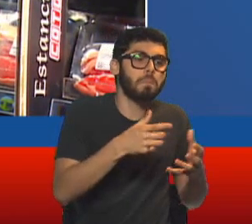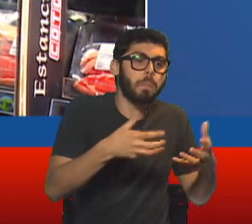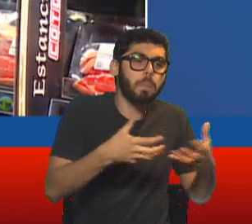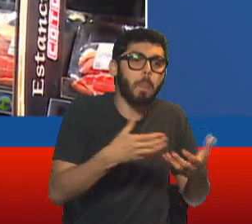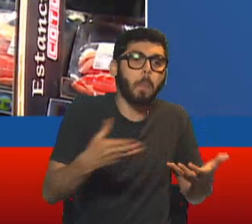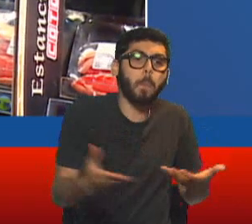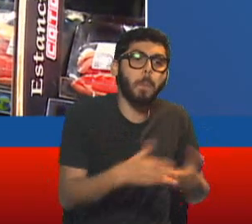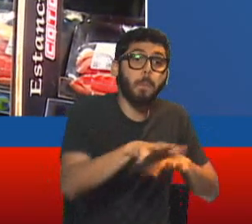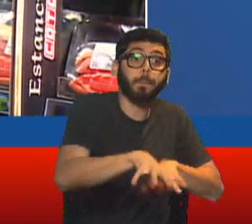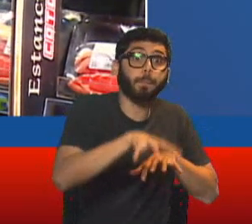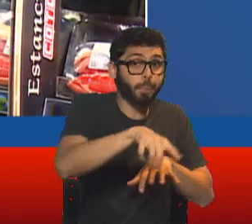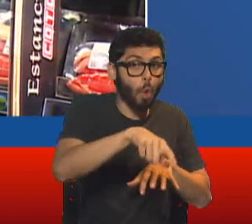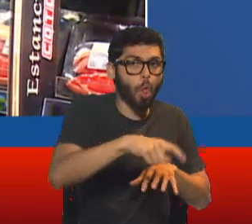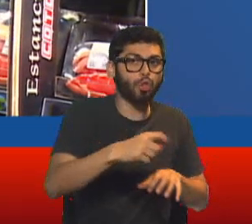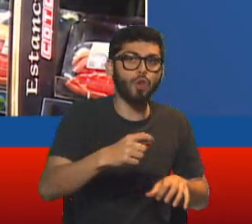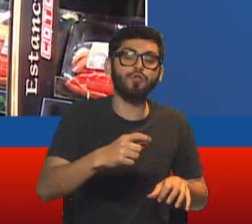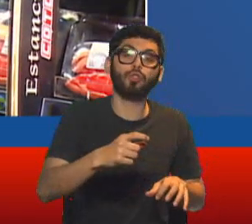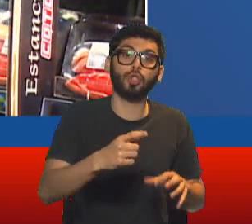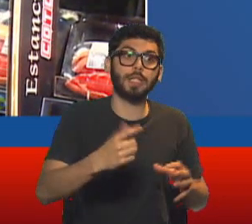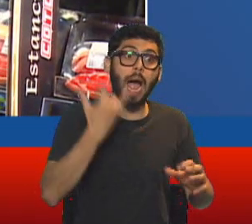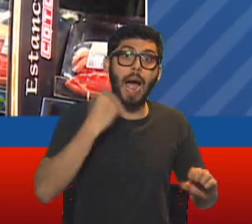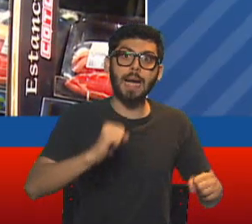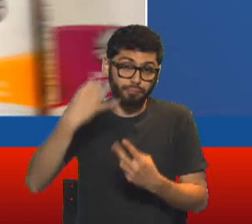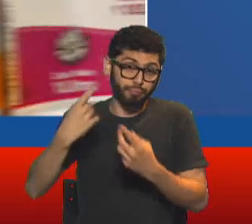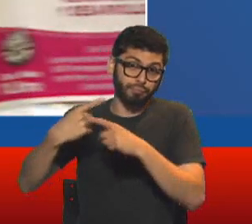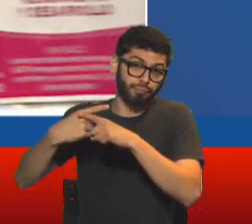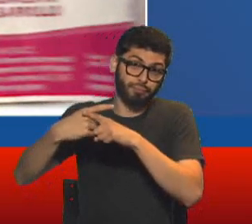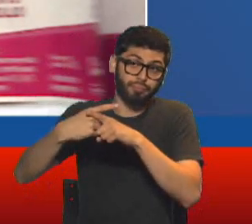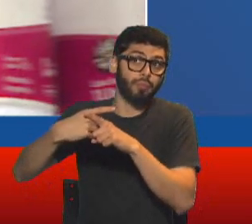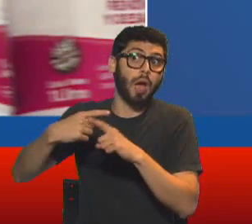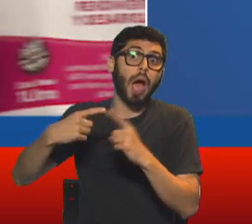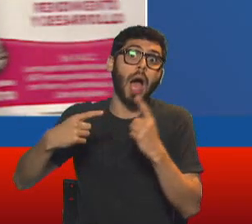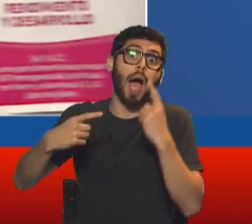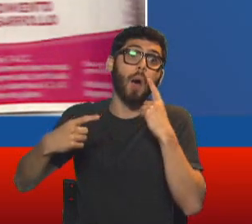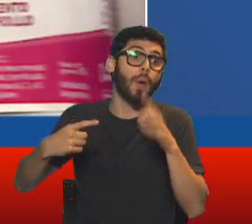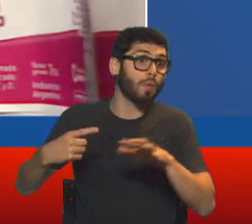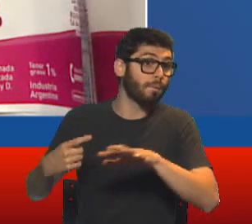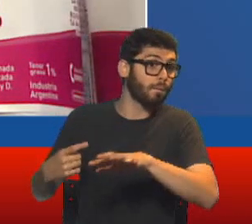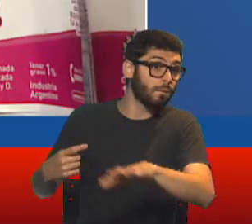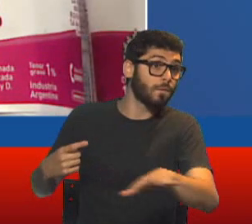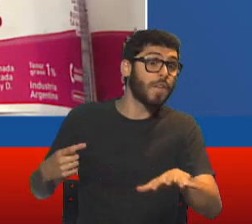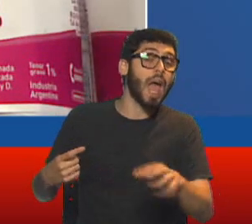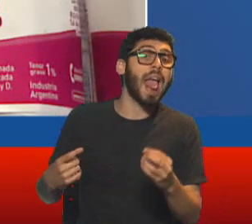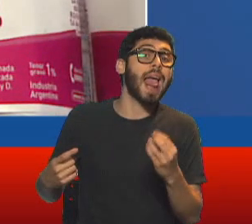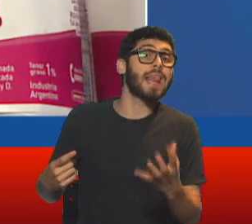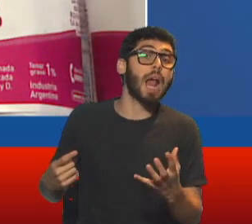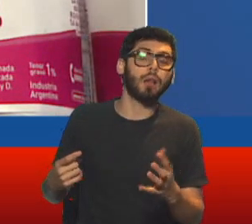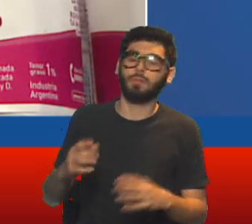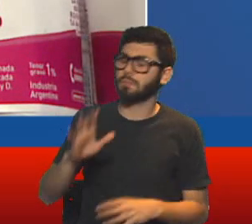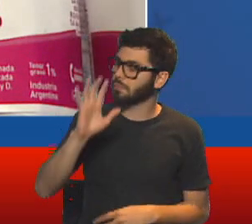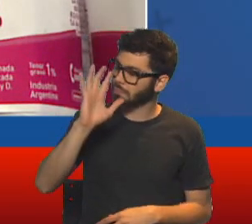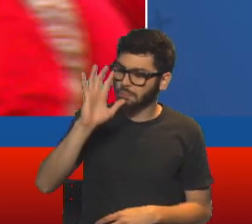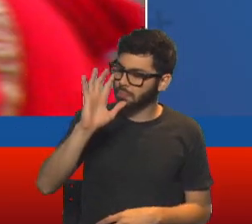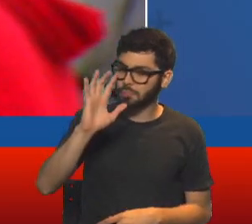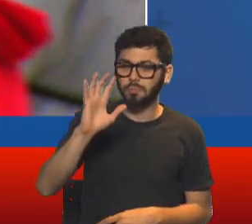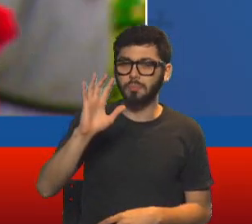documento no binario. Es muy importante, es necesario, se tiene que